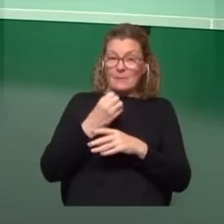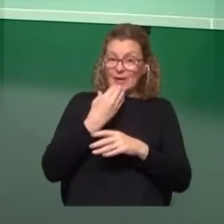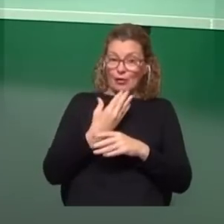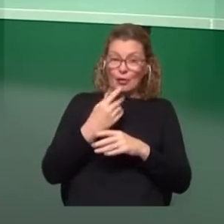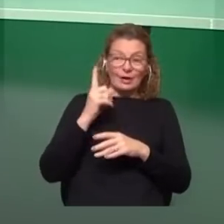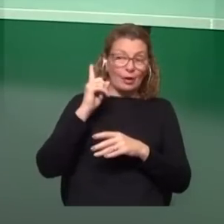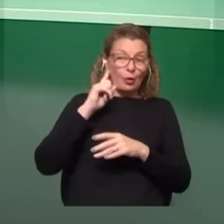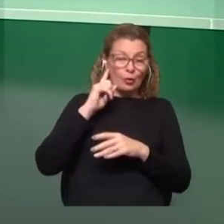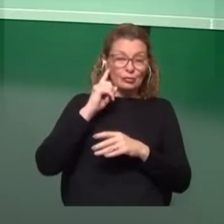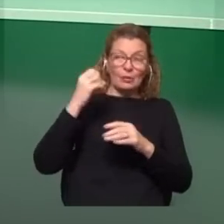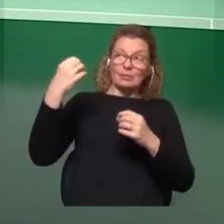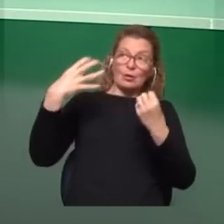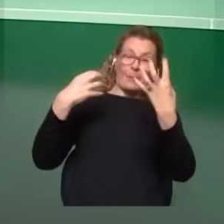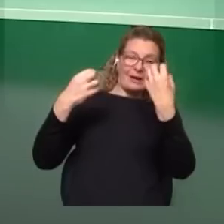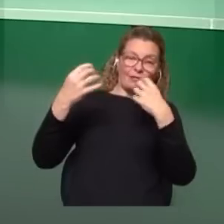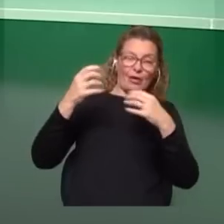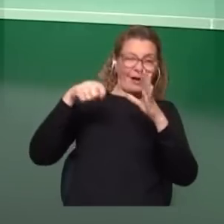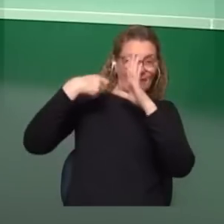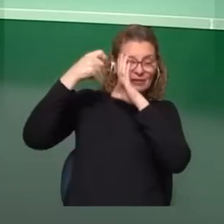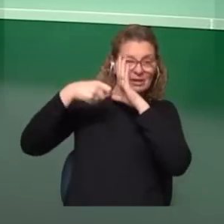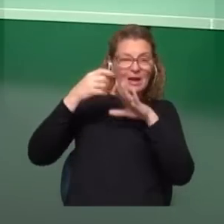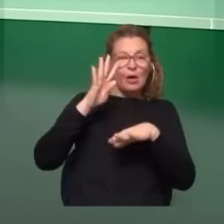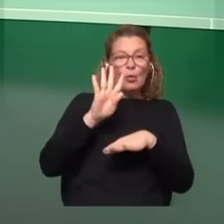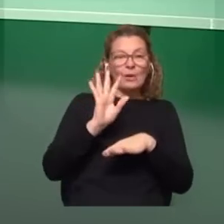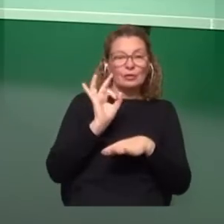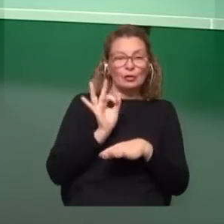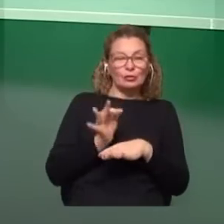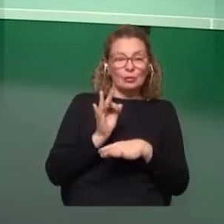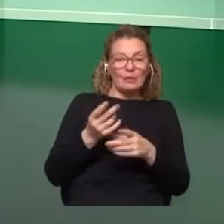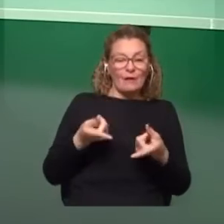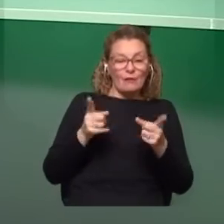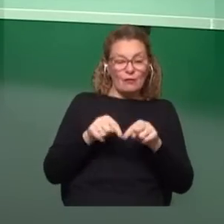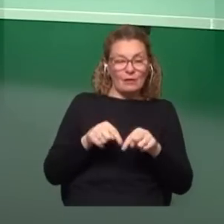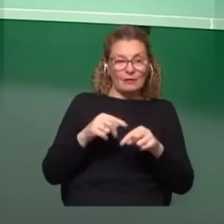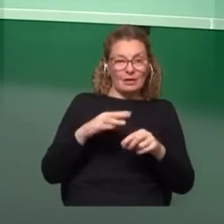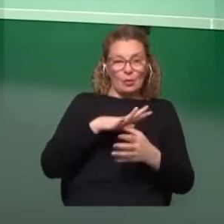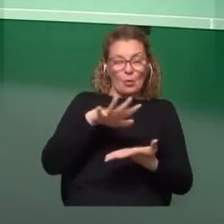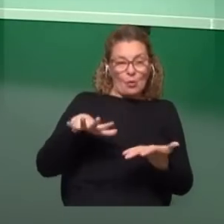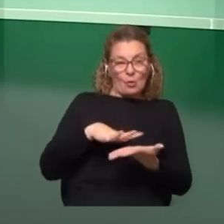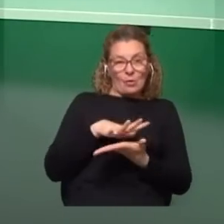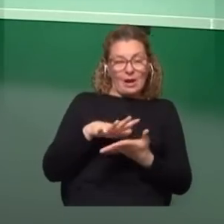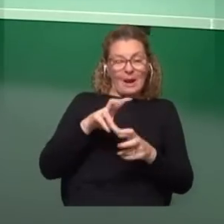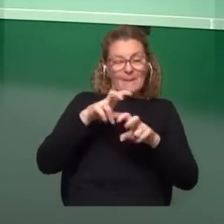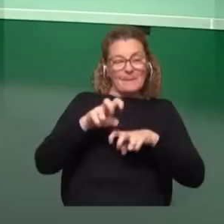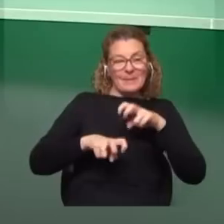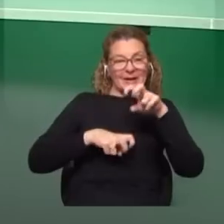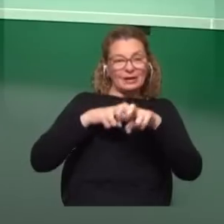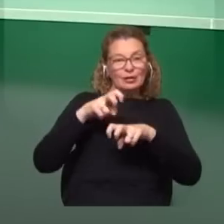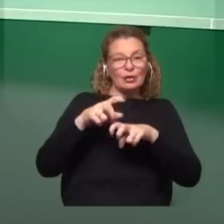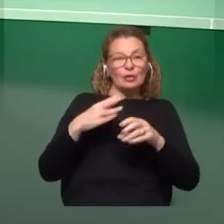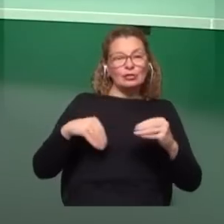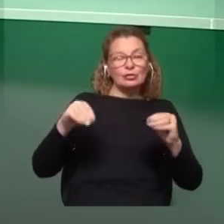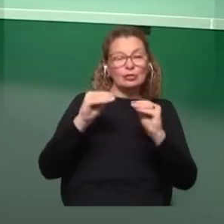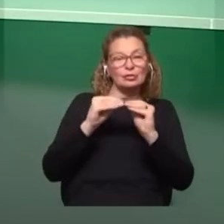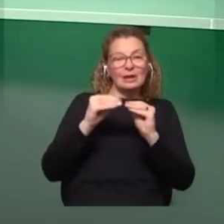en sonido iluminación y video el 4 de octubre se va a reinar ese espacio allí en la zona del parque rodó en el Que en total